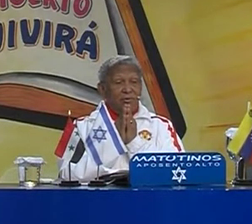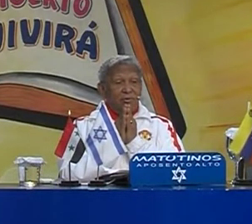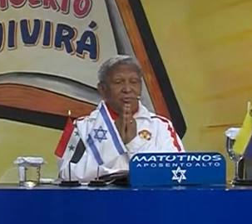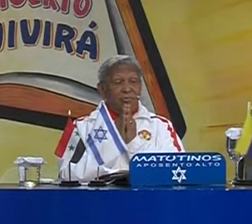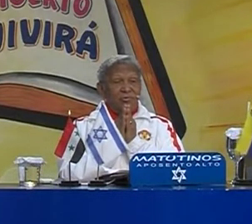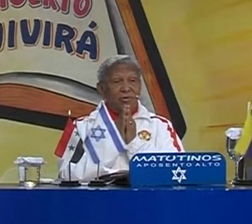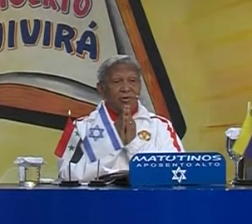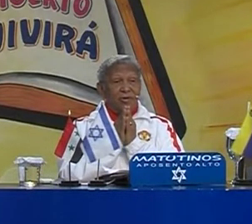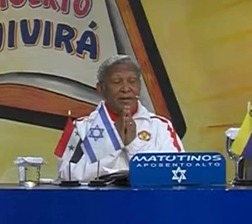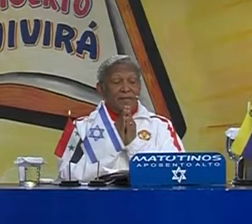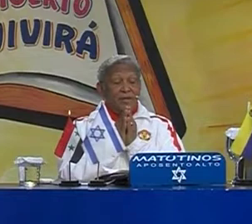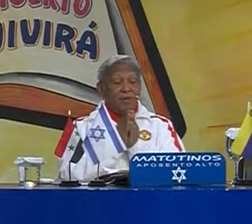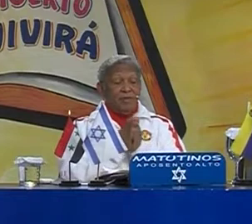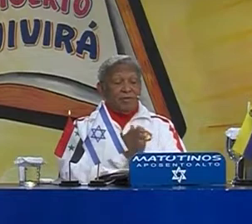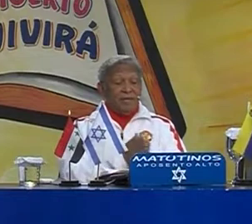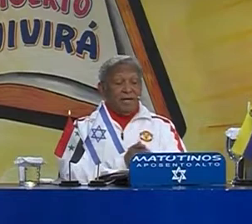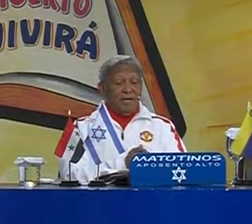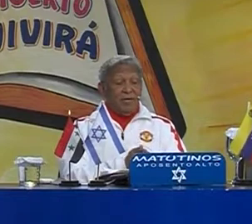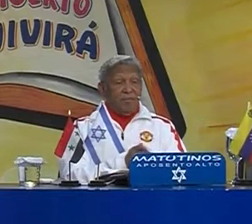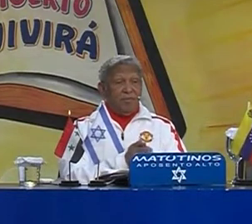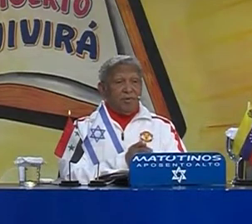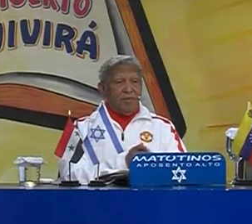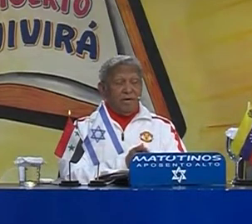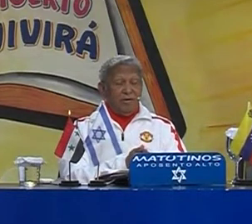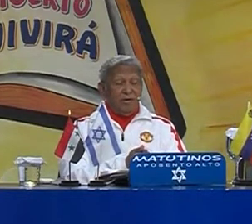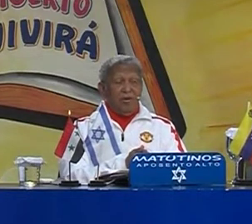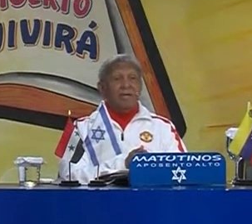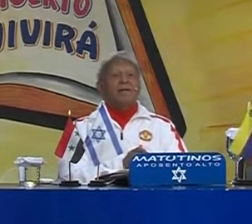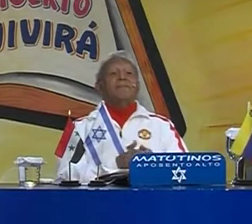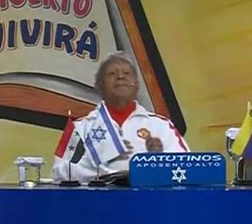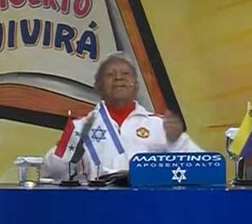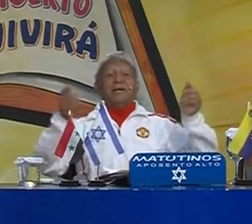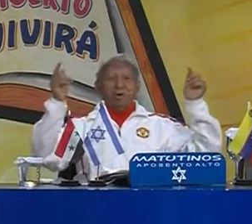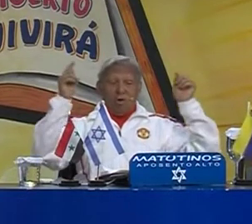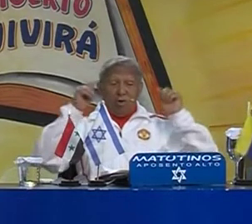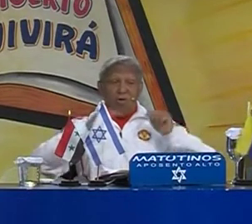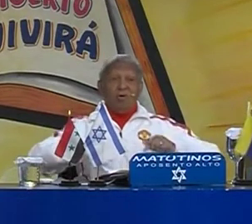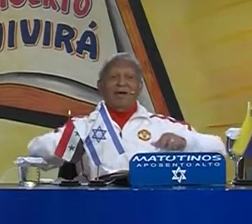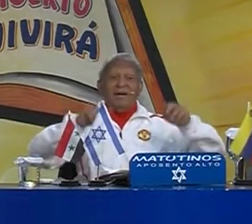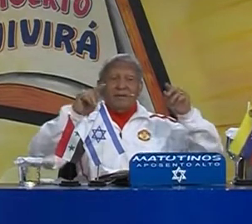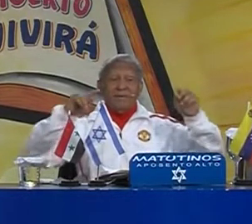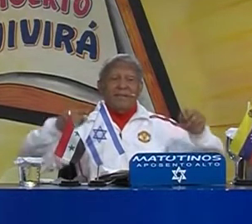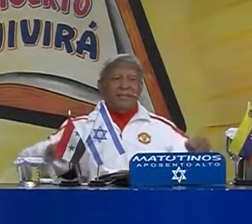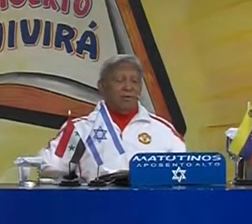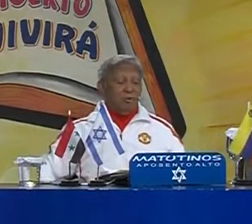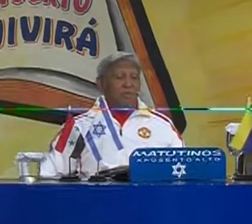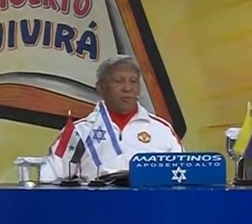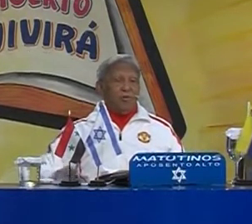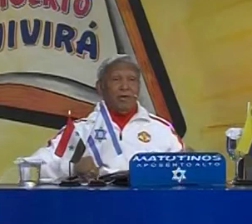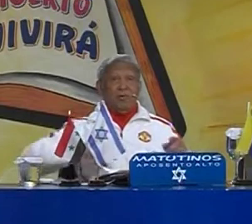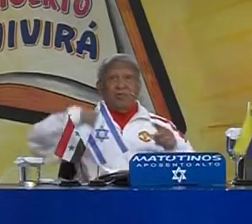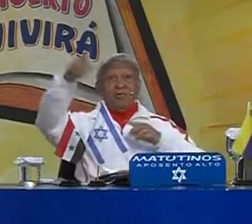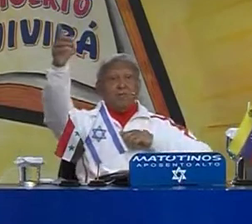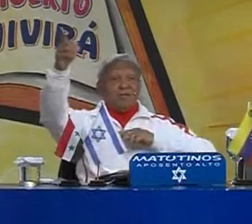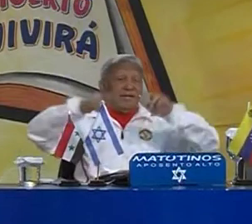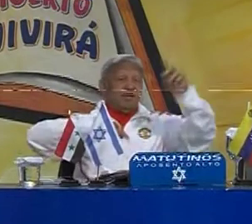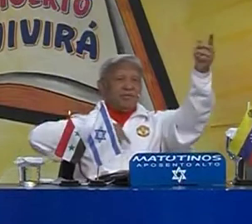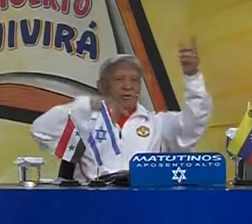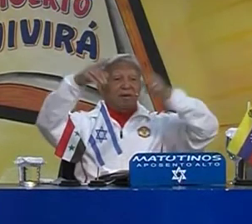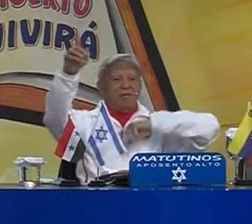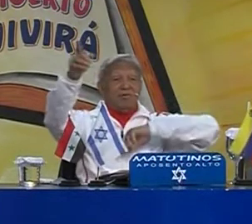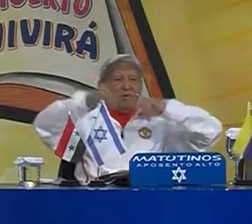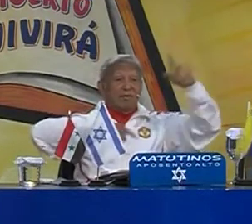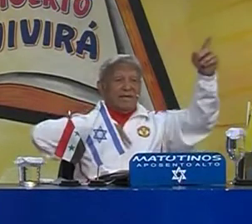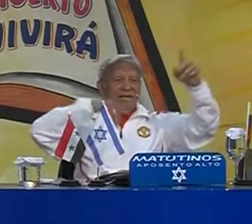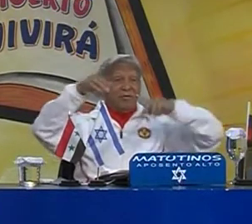duermen juntos, y cuando tienen los polluelos, los dos alimentan los polluelos, uno viene y